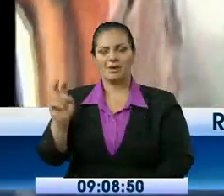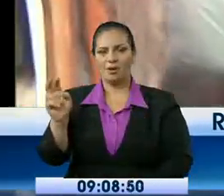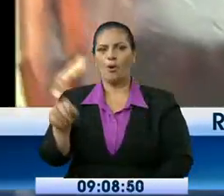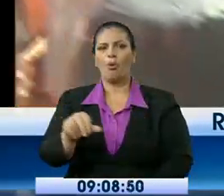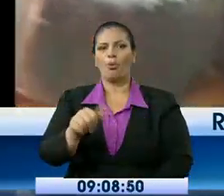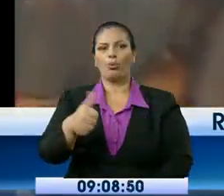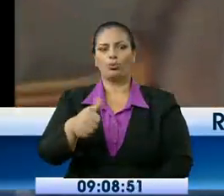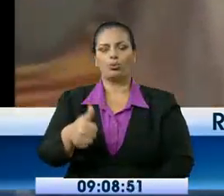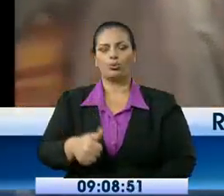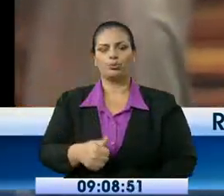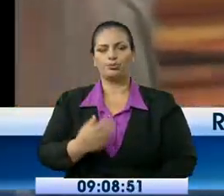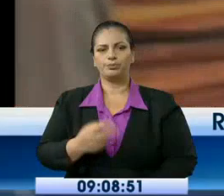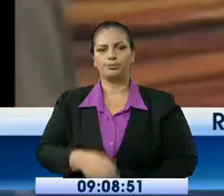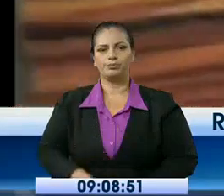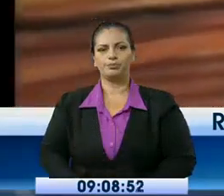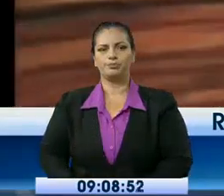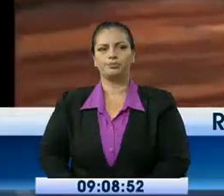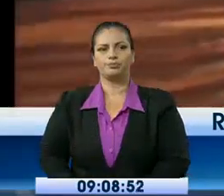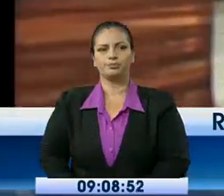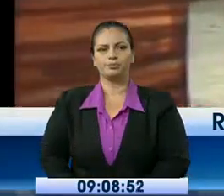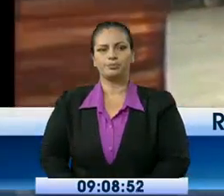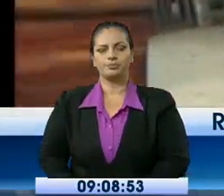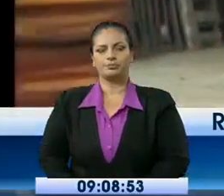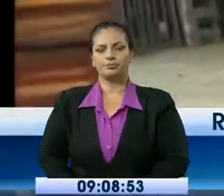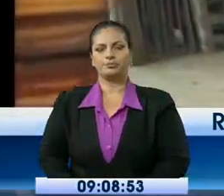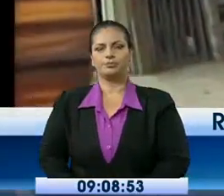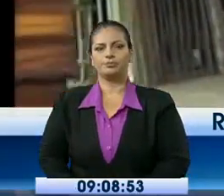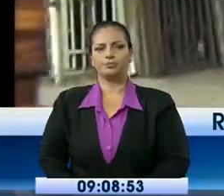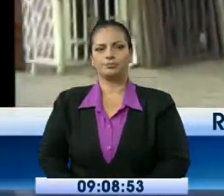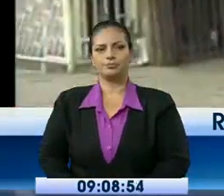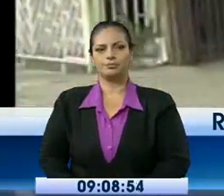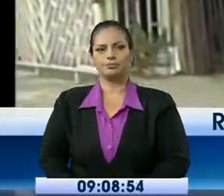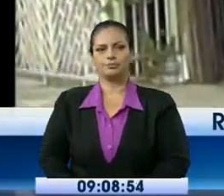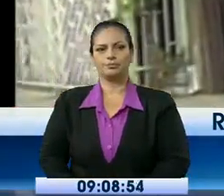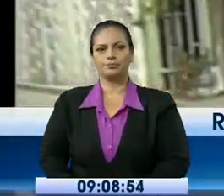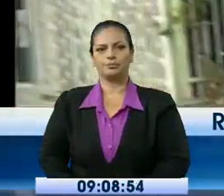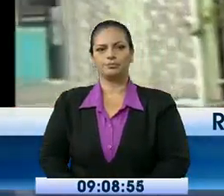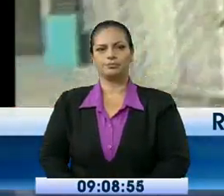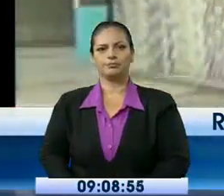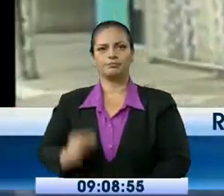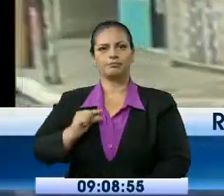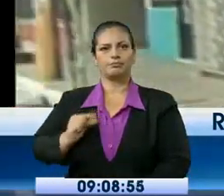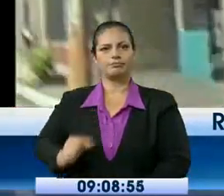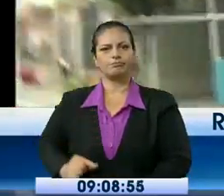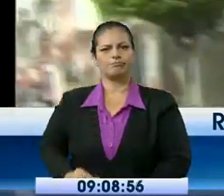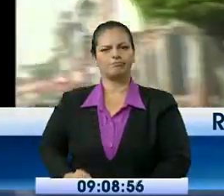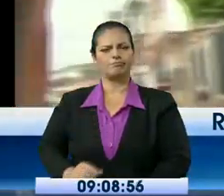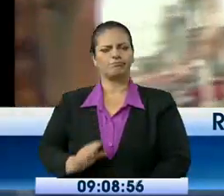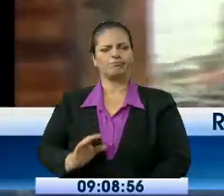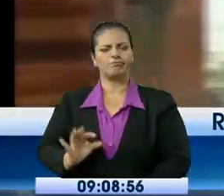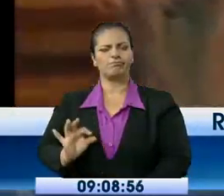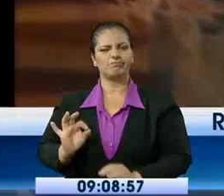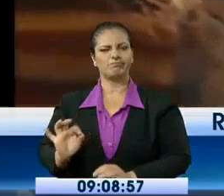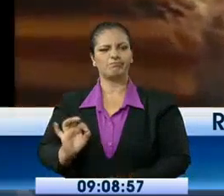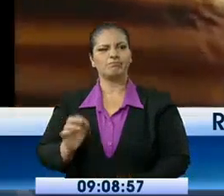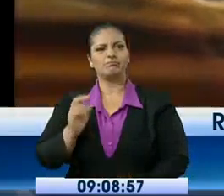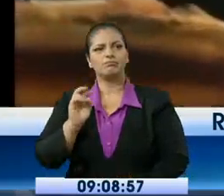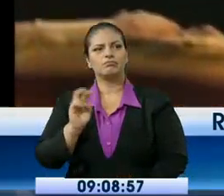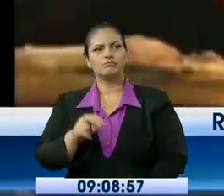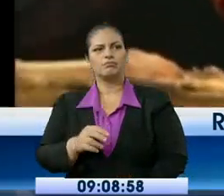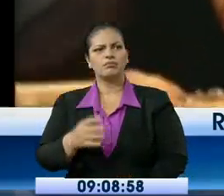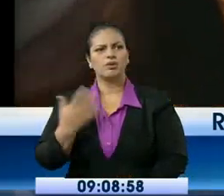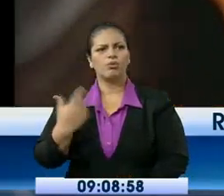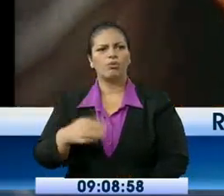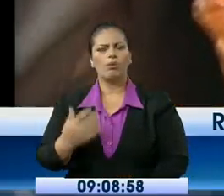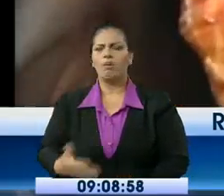este lado para que puedan observar nuestros amigos televidentes el detalle, que es lo importante por acá. Esto es trabajo